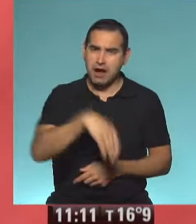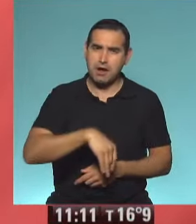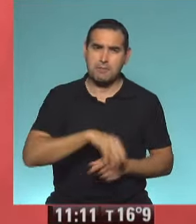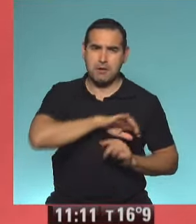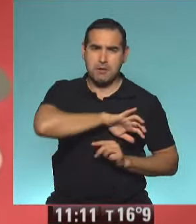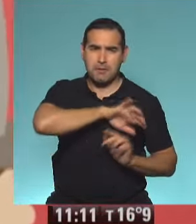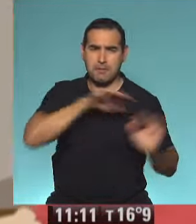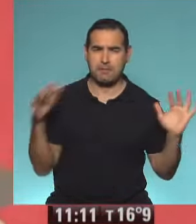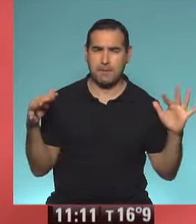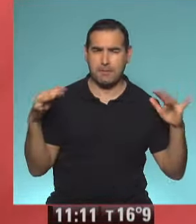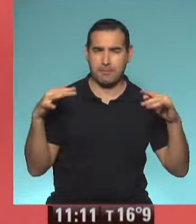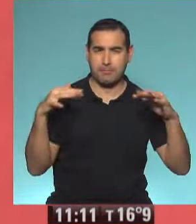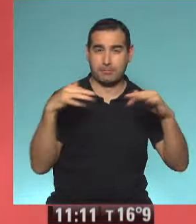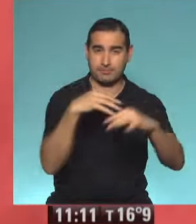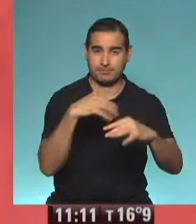abordaje!